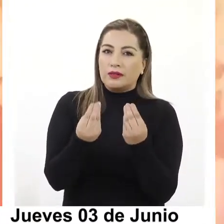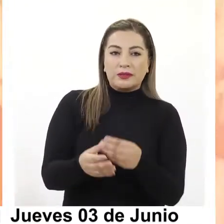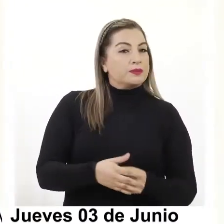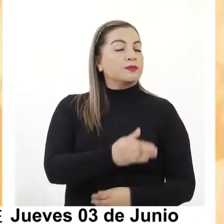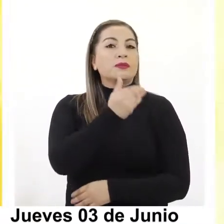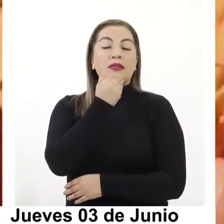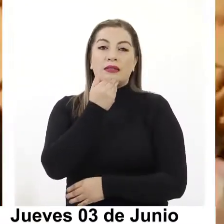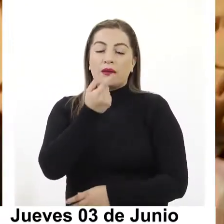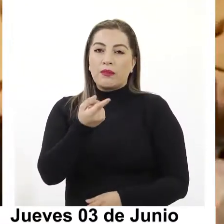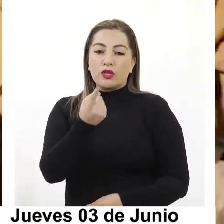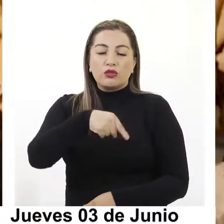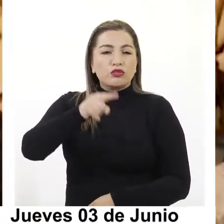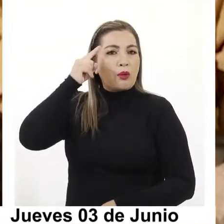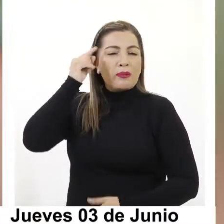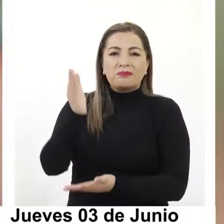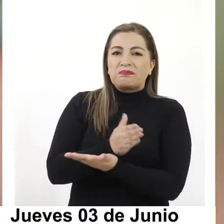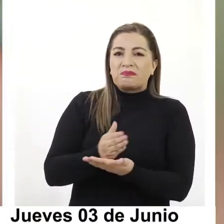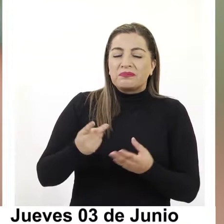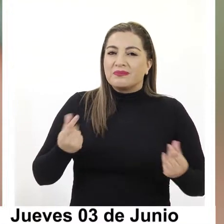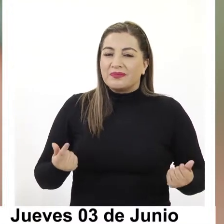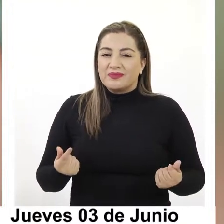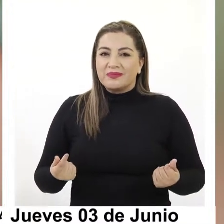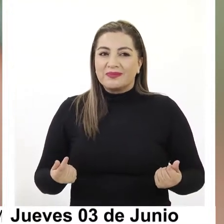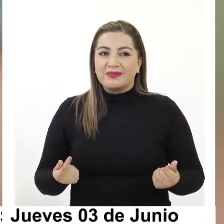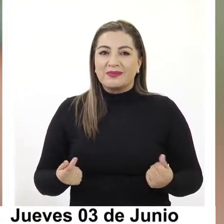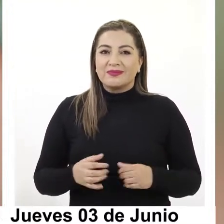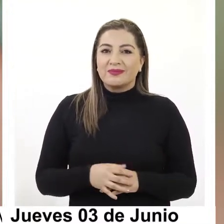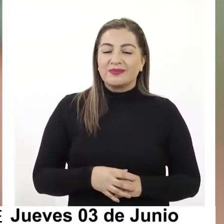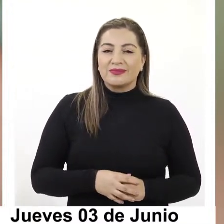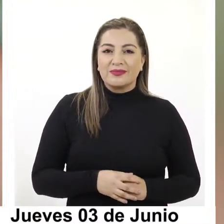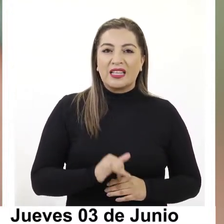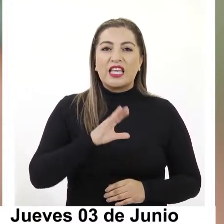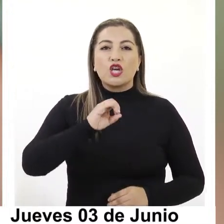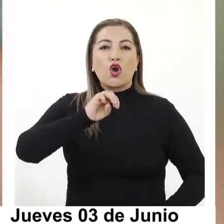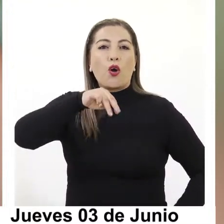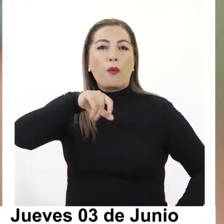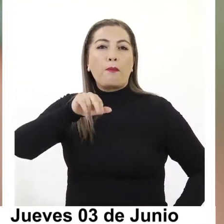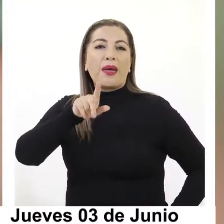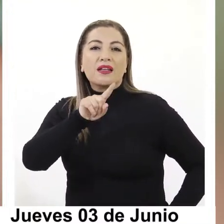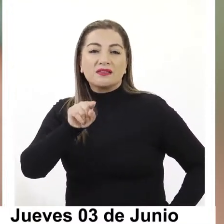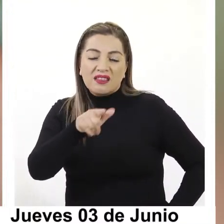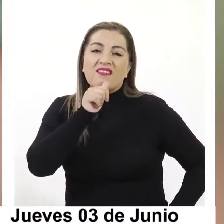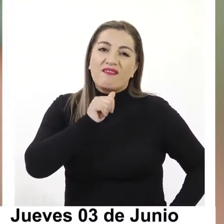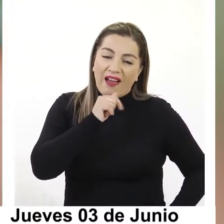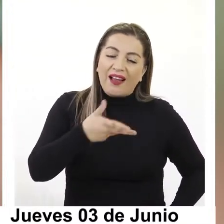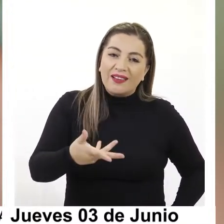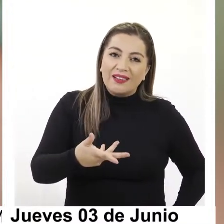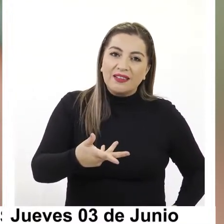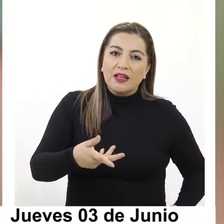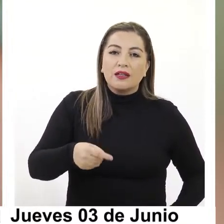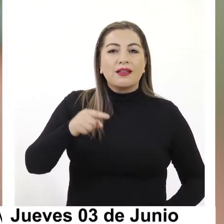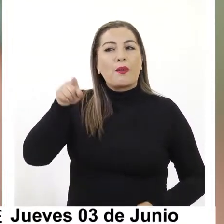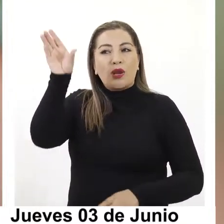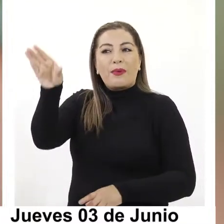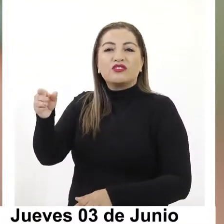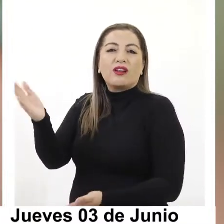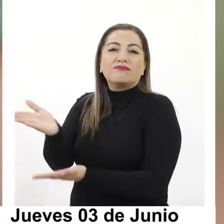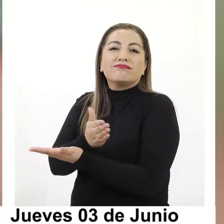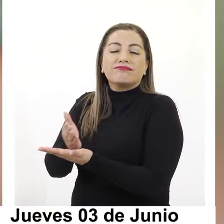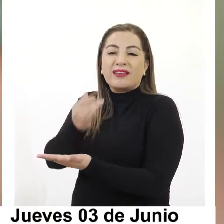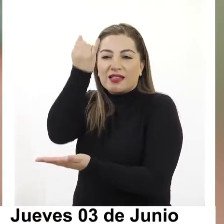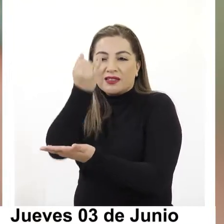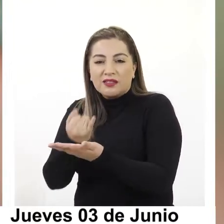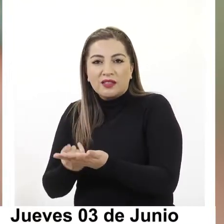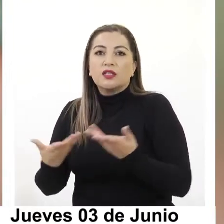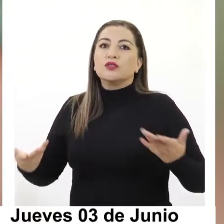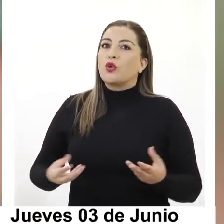Además de haber creado nuestro e-commerce, que todavía no está al aire, por decirlo así, pero está en creación y es un e